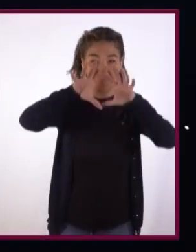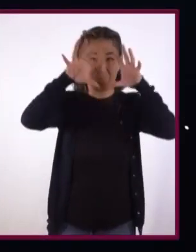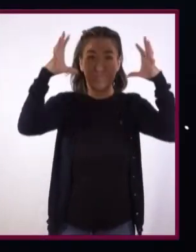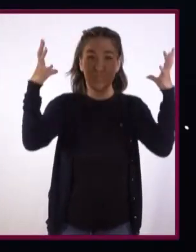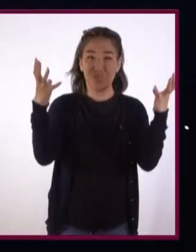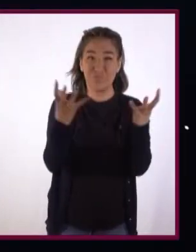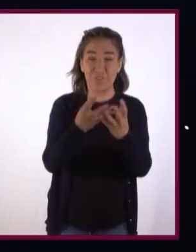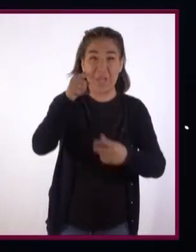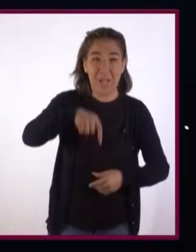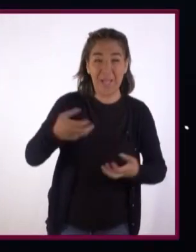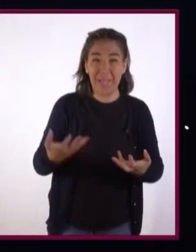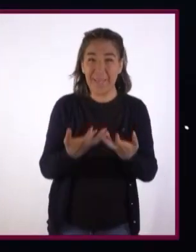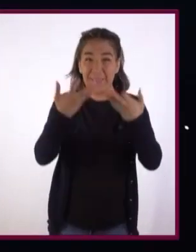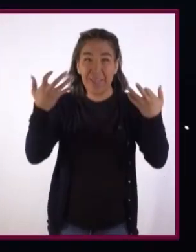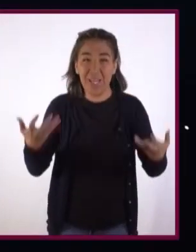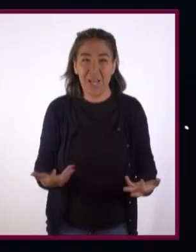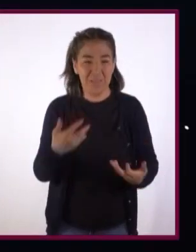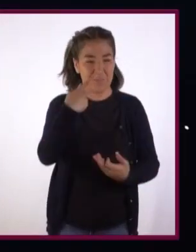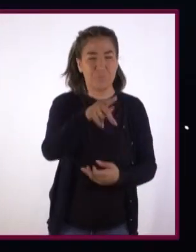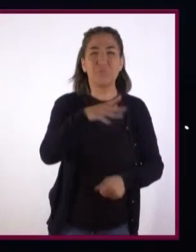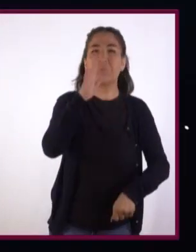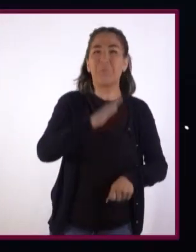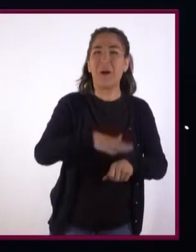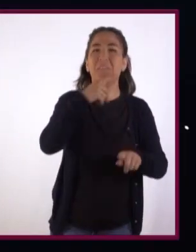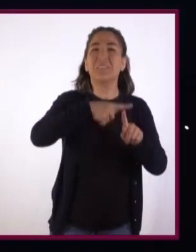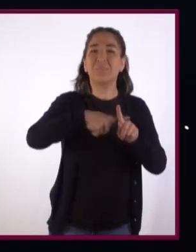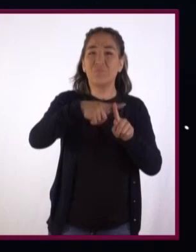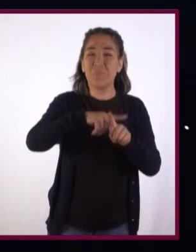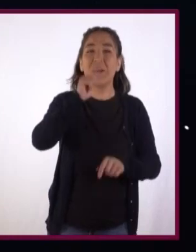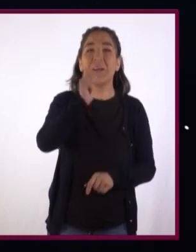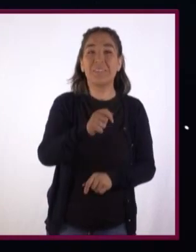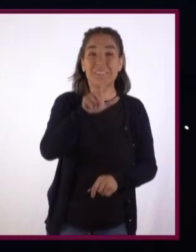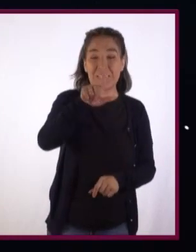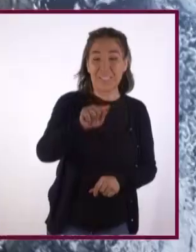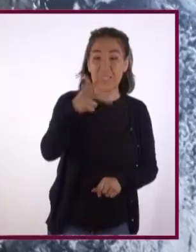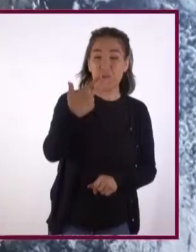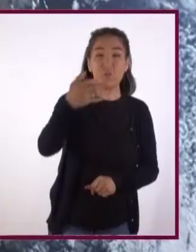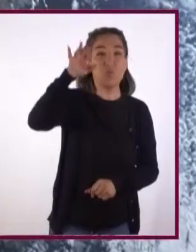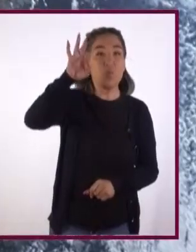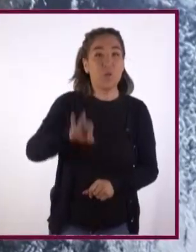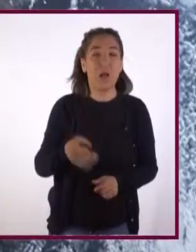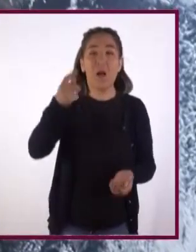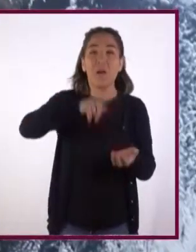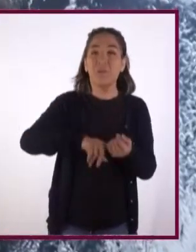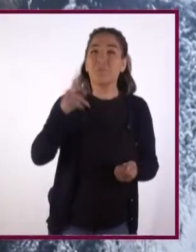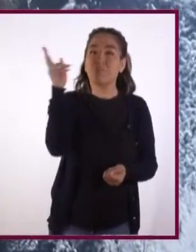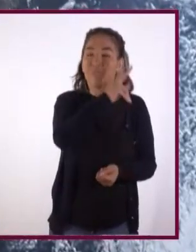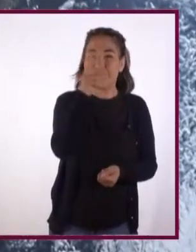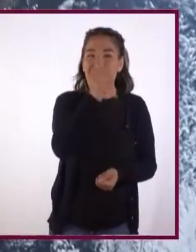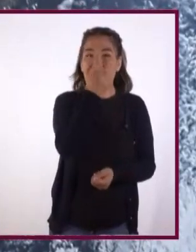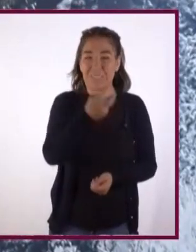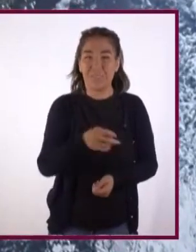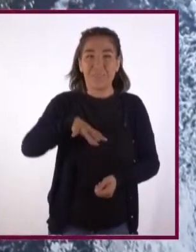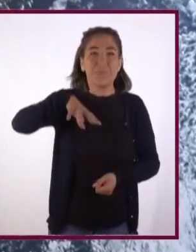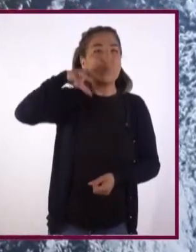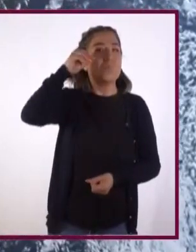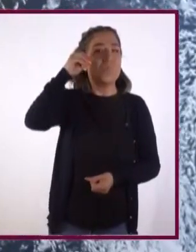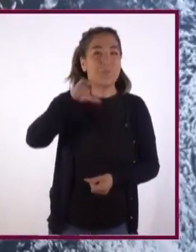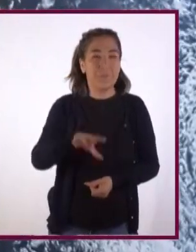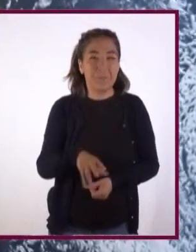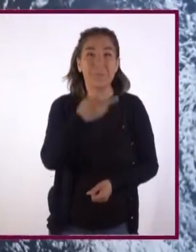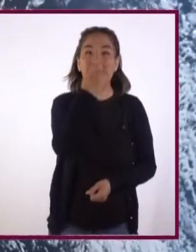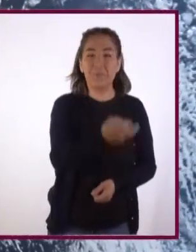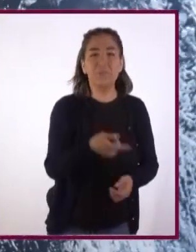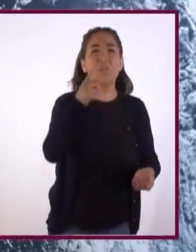la atmósfera de nuestro planeta. Representa aproximadamente un 78% del aire que respiramos y el resto